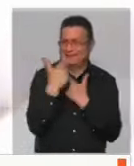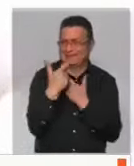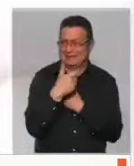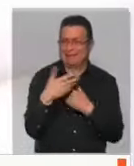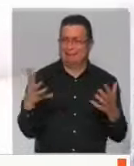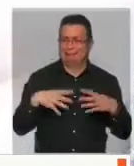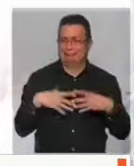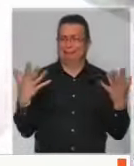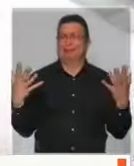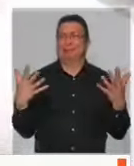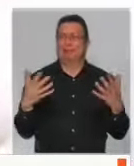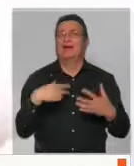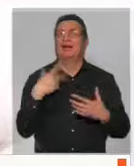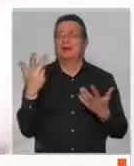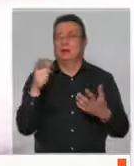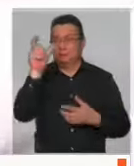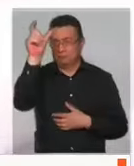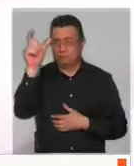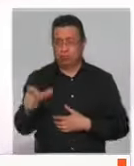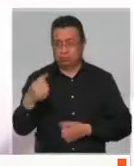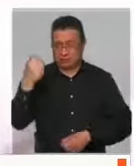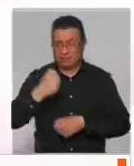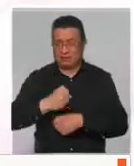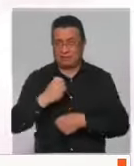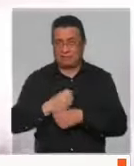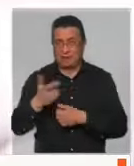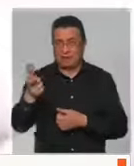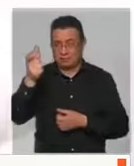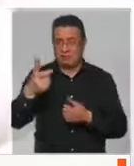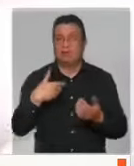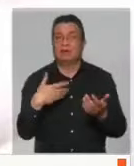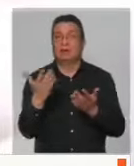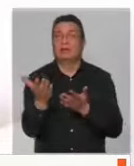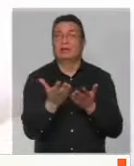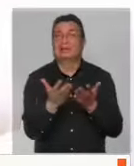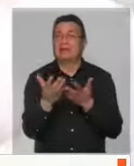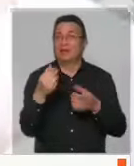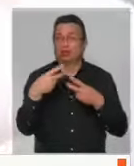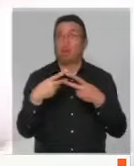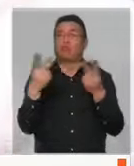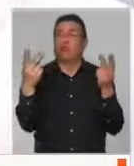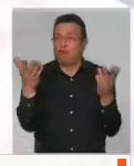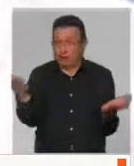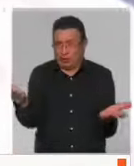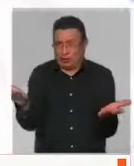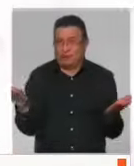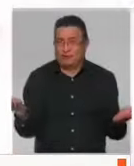nadie se espera eso de alguien que trabaje, que sea un servidor público.